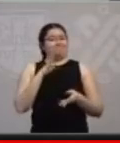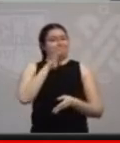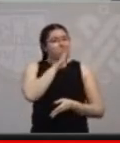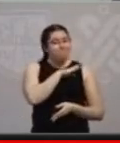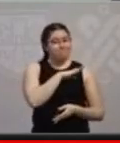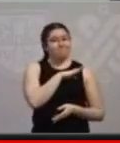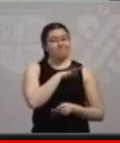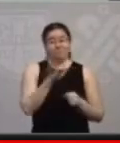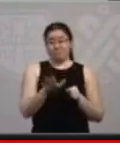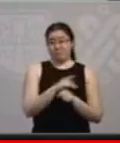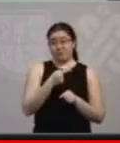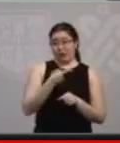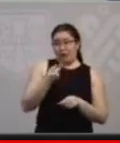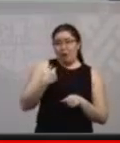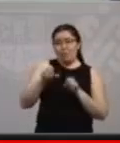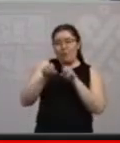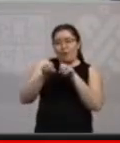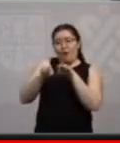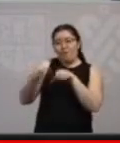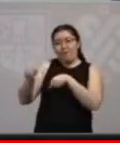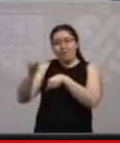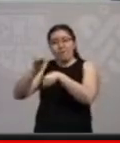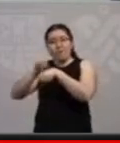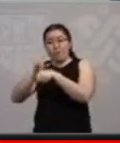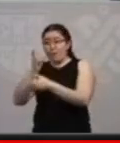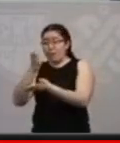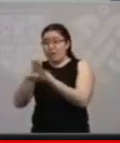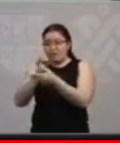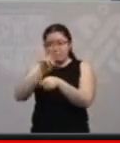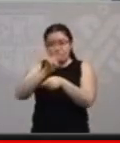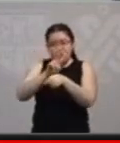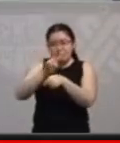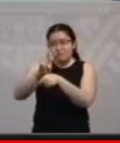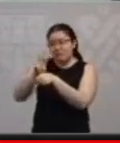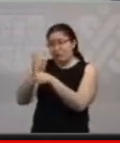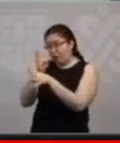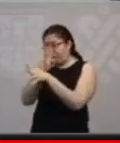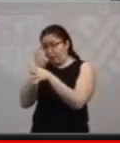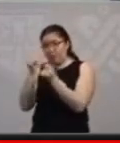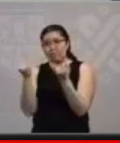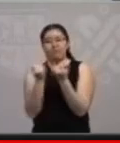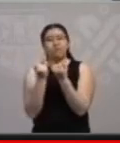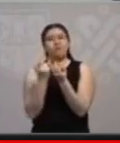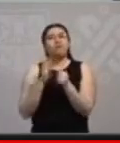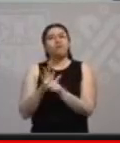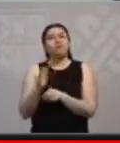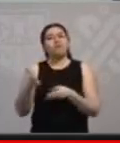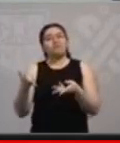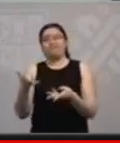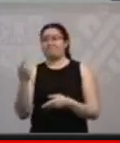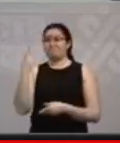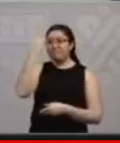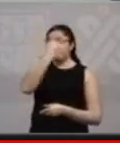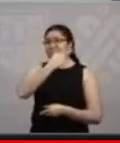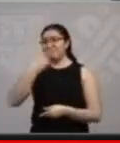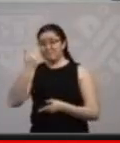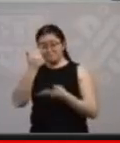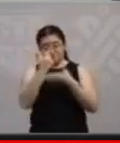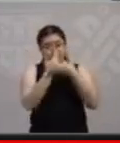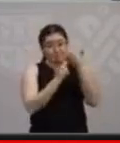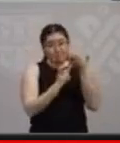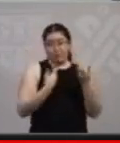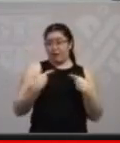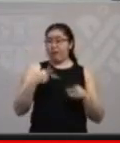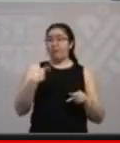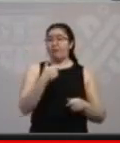públicos para montar una oficina, para espiar y, para colmo, para revisar el registro público de la